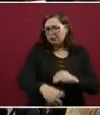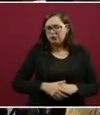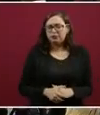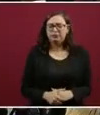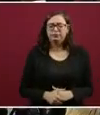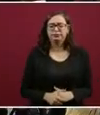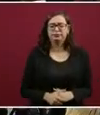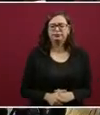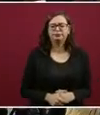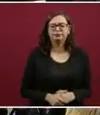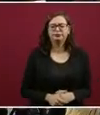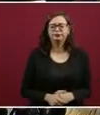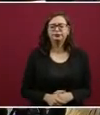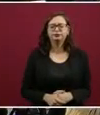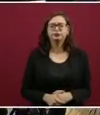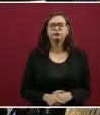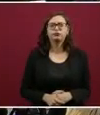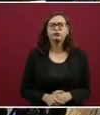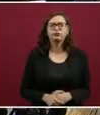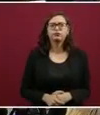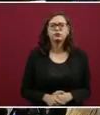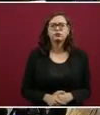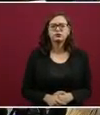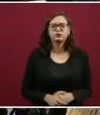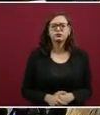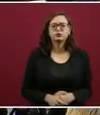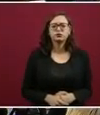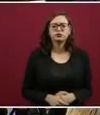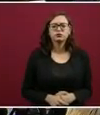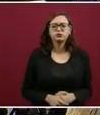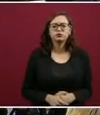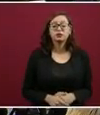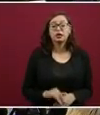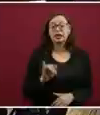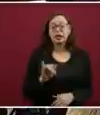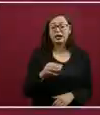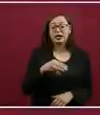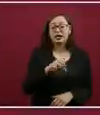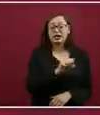En el ejercicio del presupuesto del seguro,